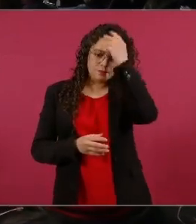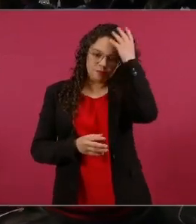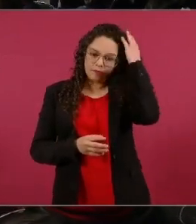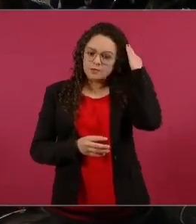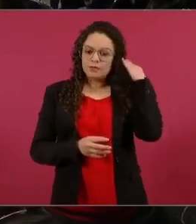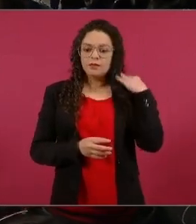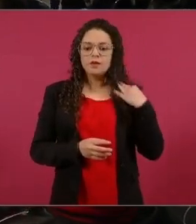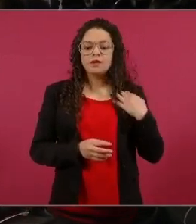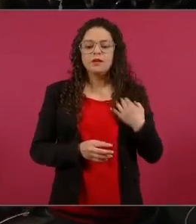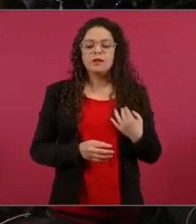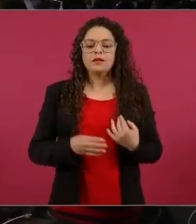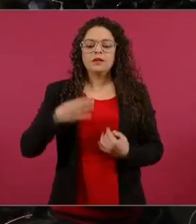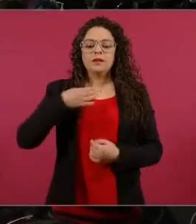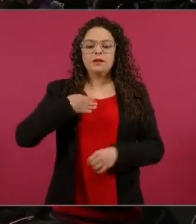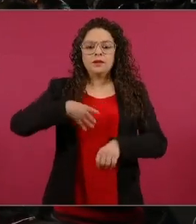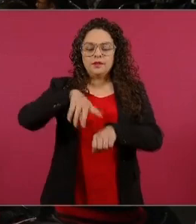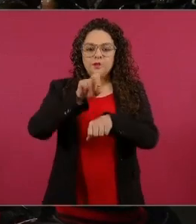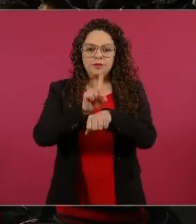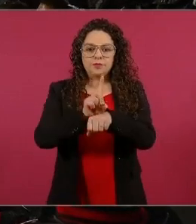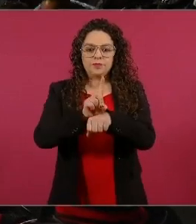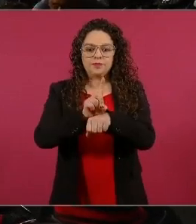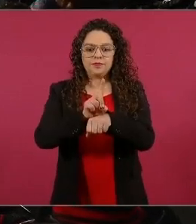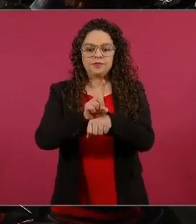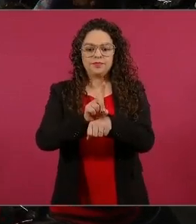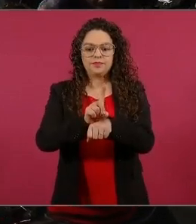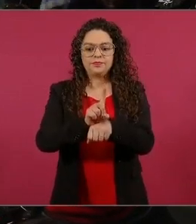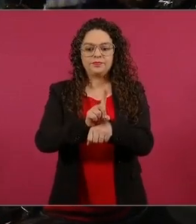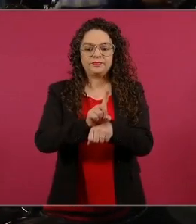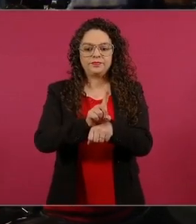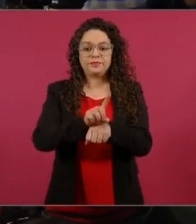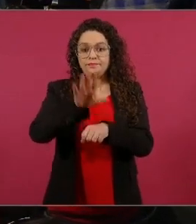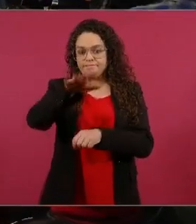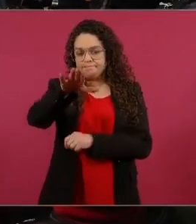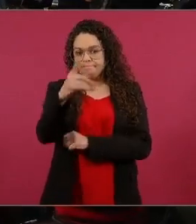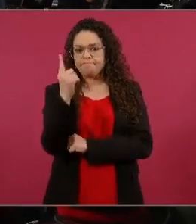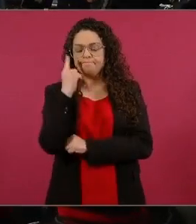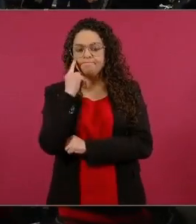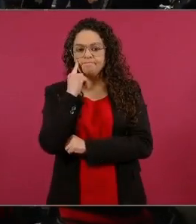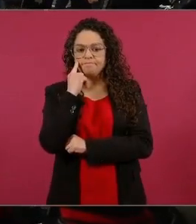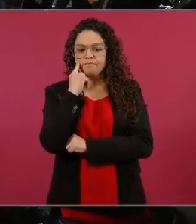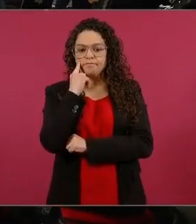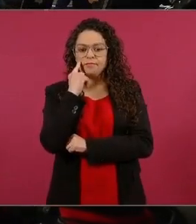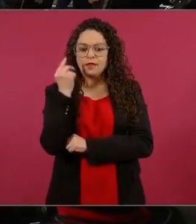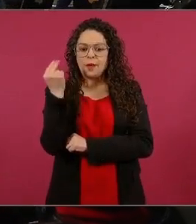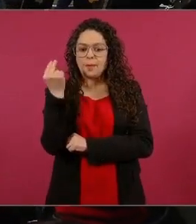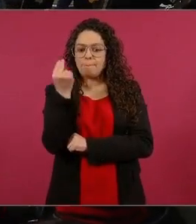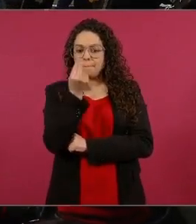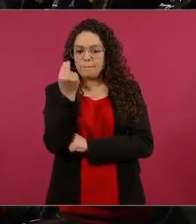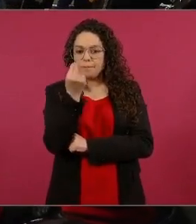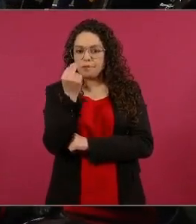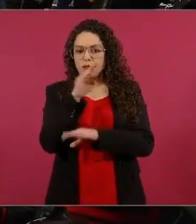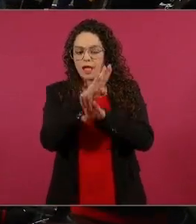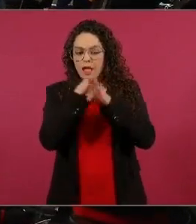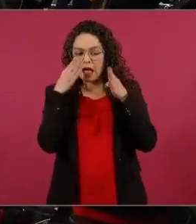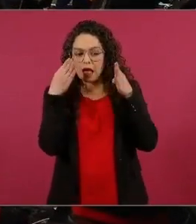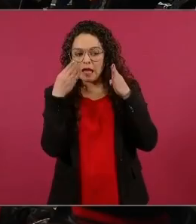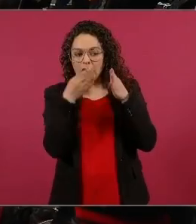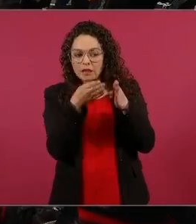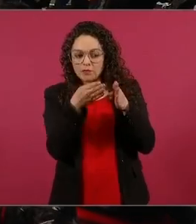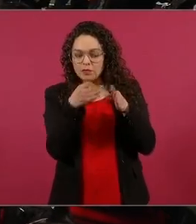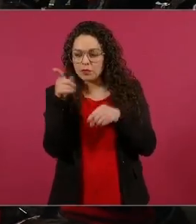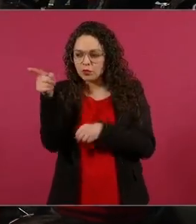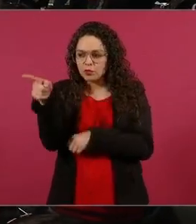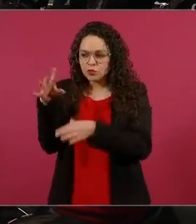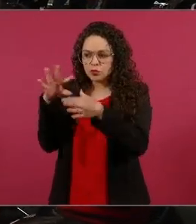es Buenos días Eh bueno primero tenemos que identificar con mayor puntualidad el problema que está